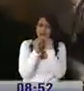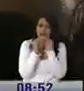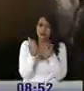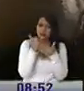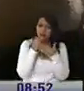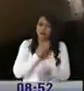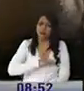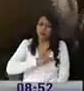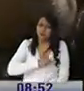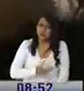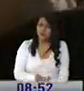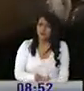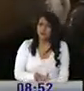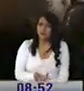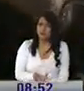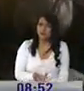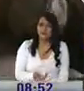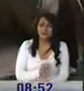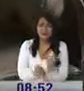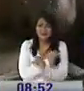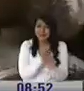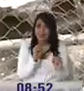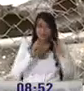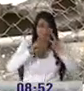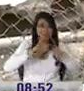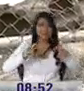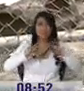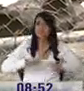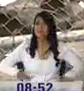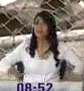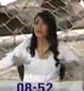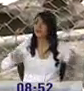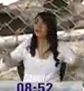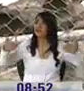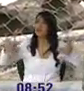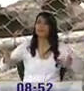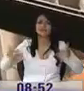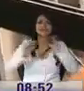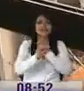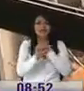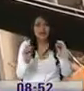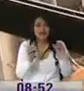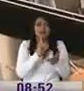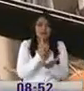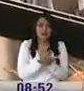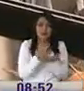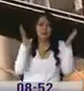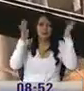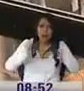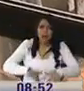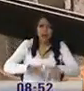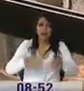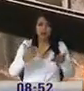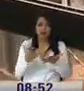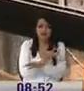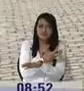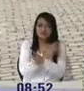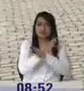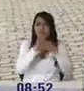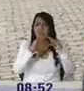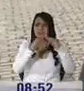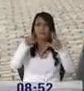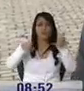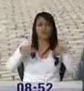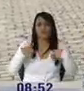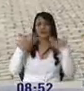Pues a decir de ellos ni siquiera se le realizó una inspección de lugar para saber si habría que derrocar o no las viviendas yo creo